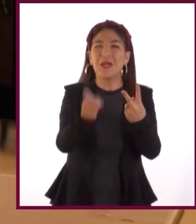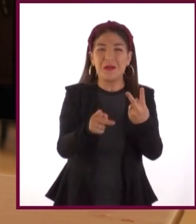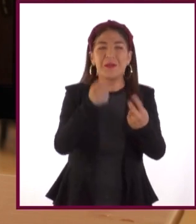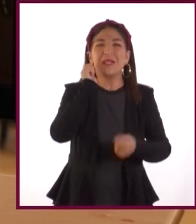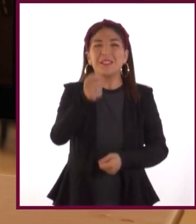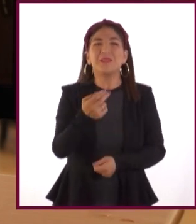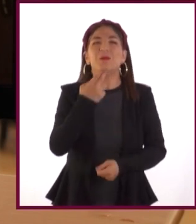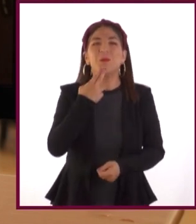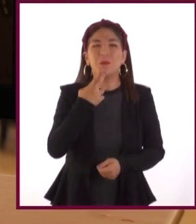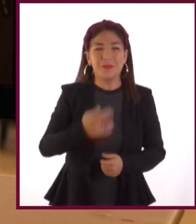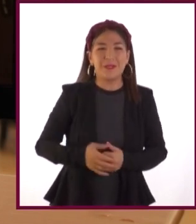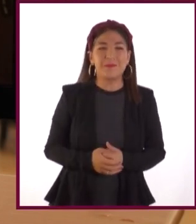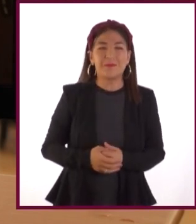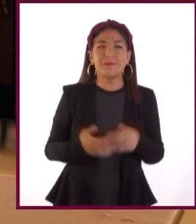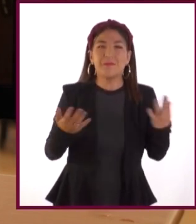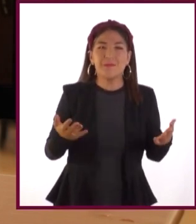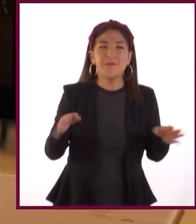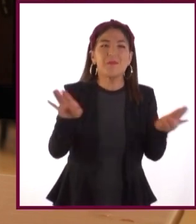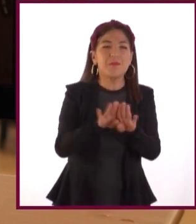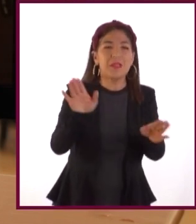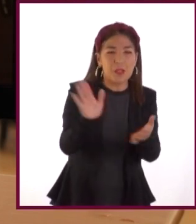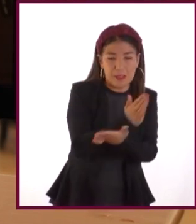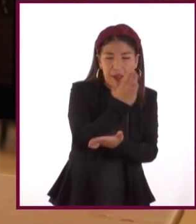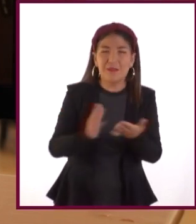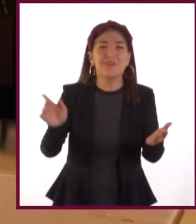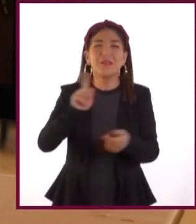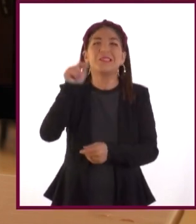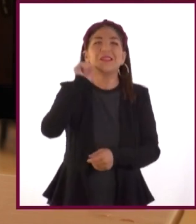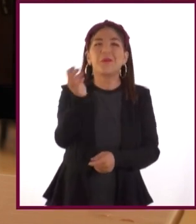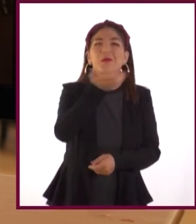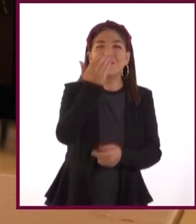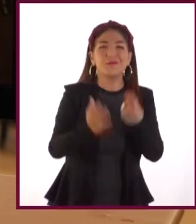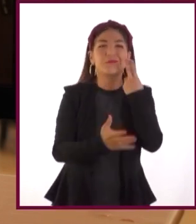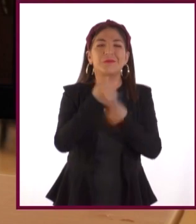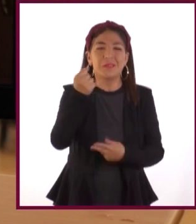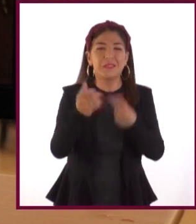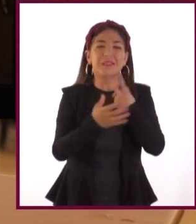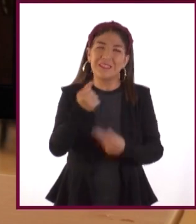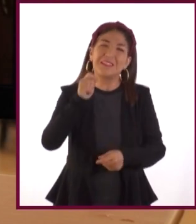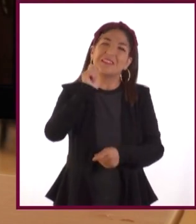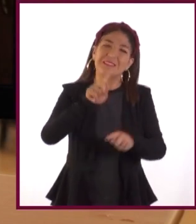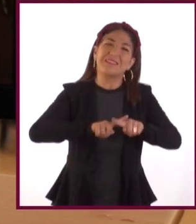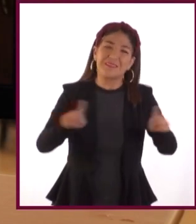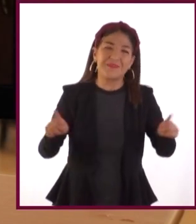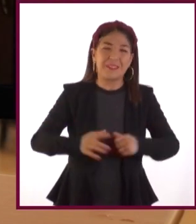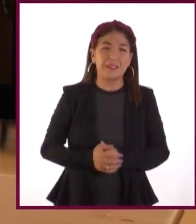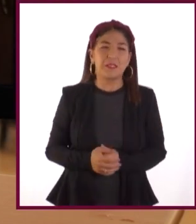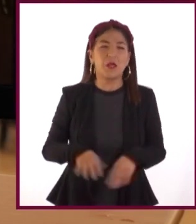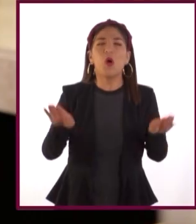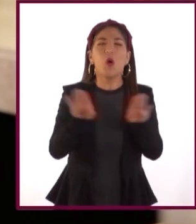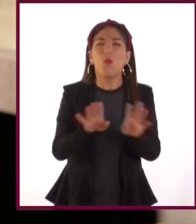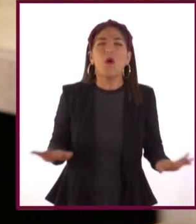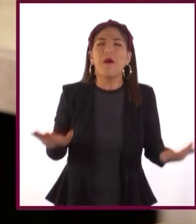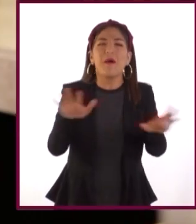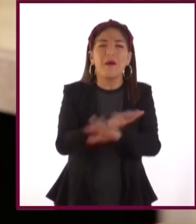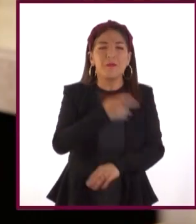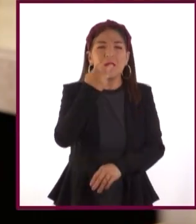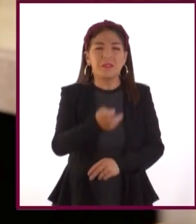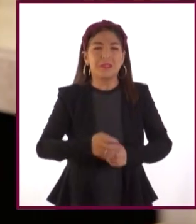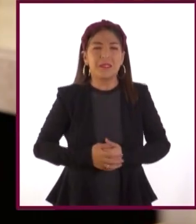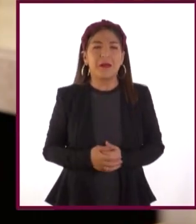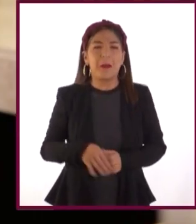una montaña. Por ejemplo, ahí con ustedes en la Ciudad de México, el peso va a ser diferente, pero la masa va a ser la misma. Y